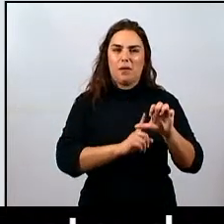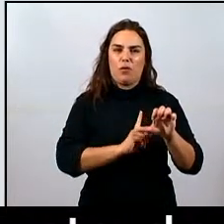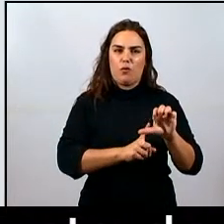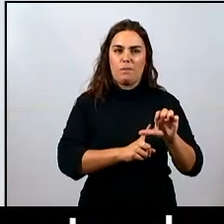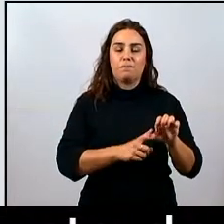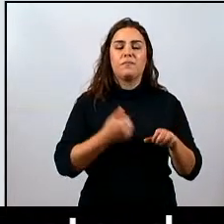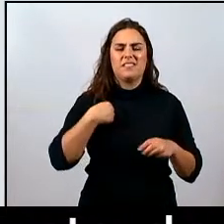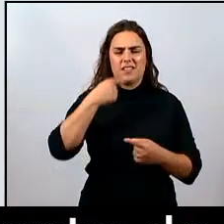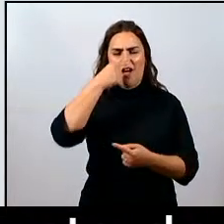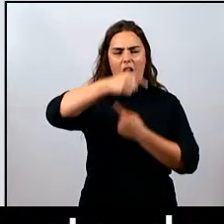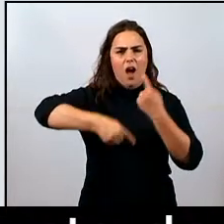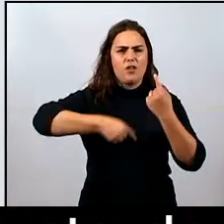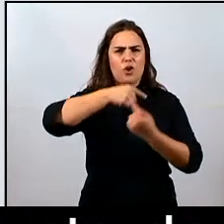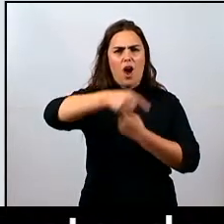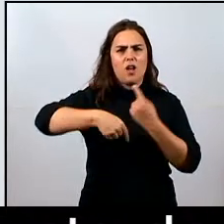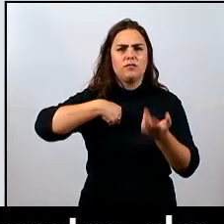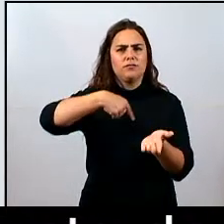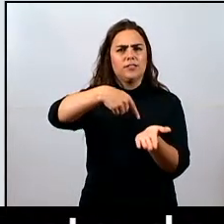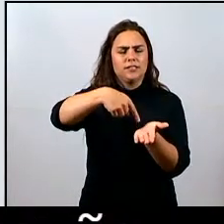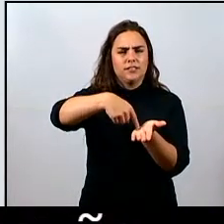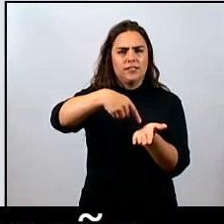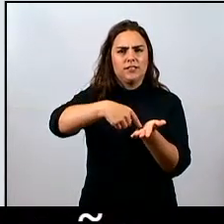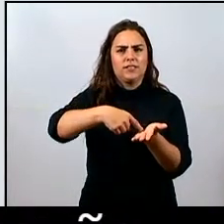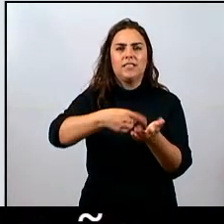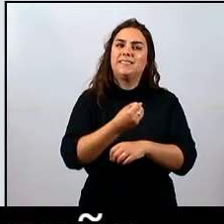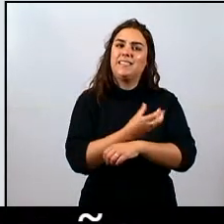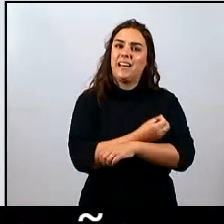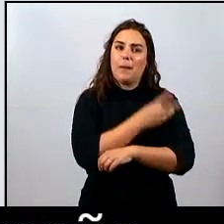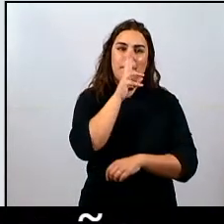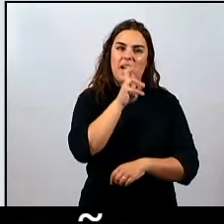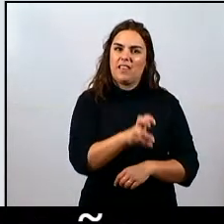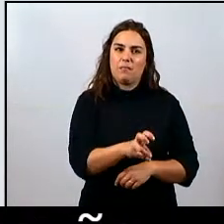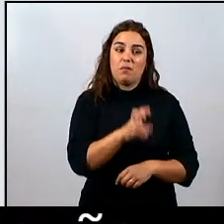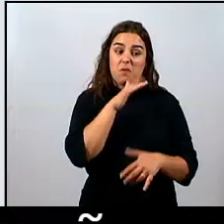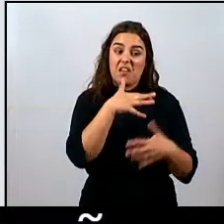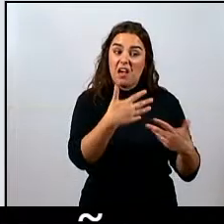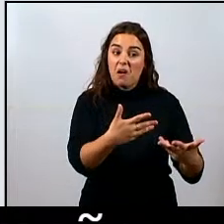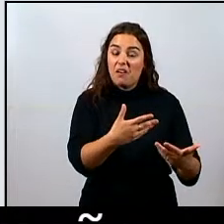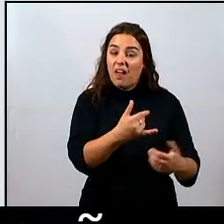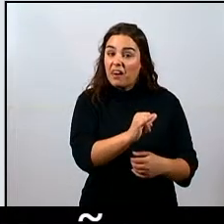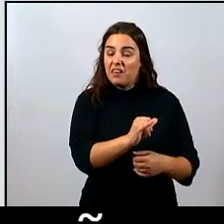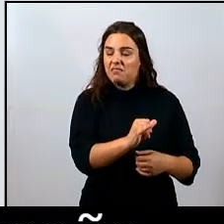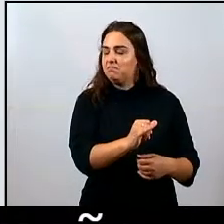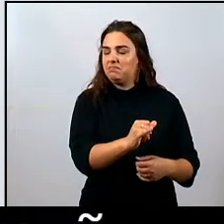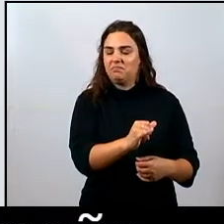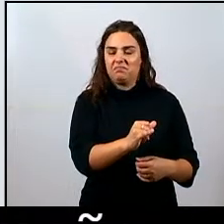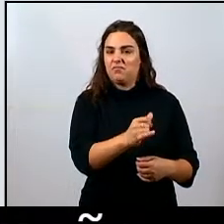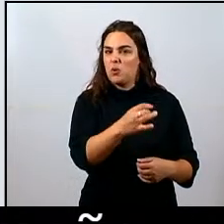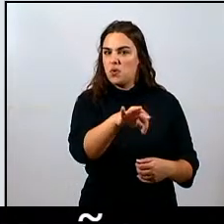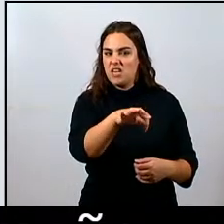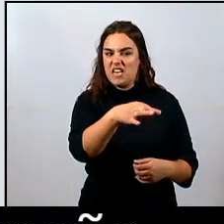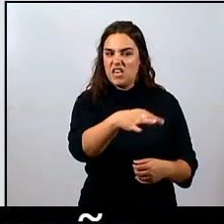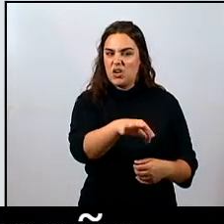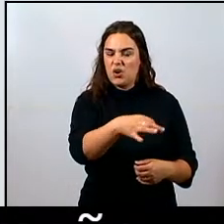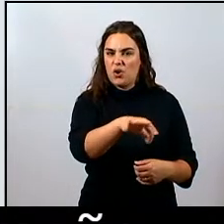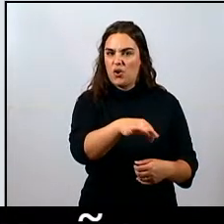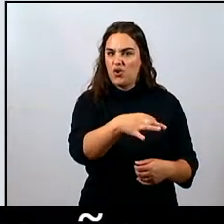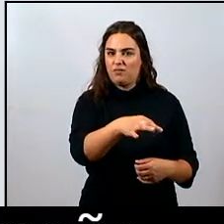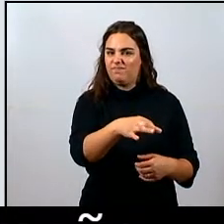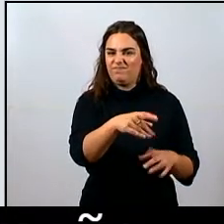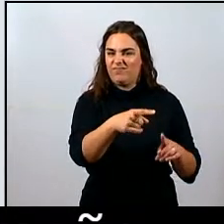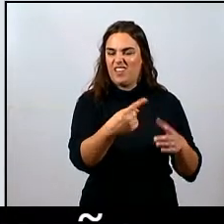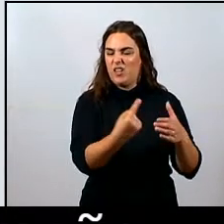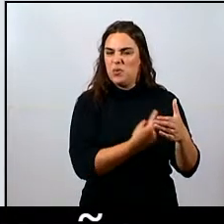llevamos décadas clamando por el tren que merecemos, porque desde luego el que tenemos es un icono del aislamiento y